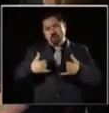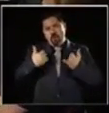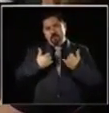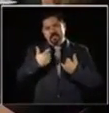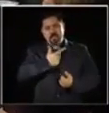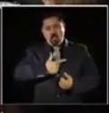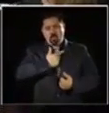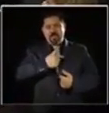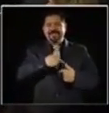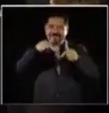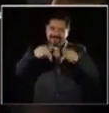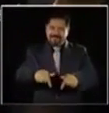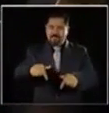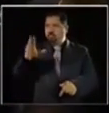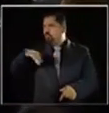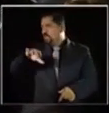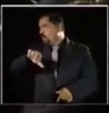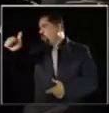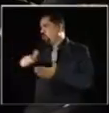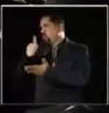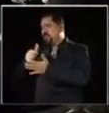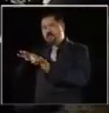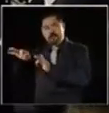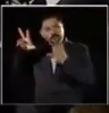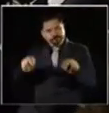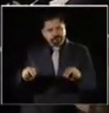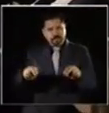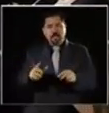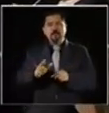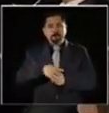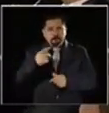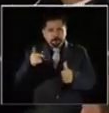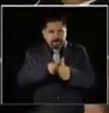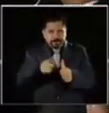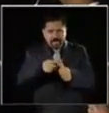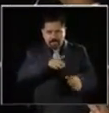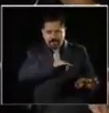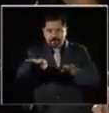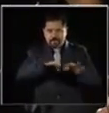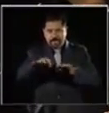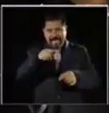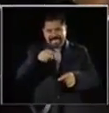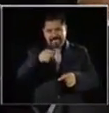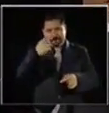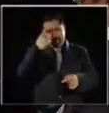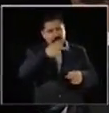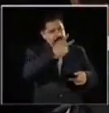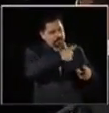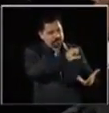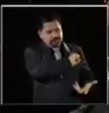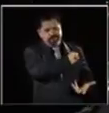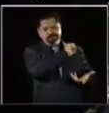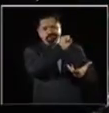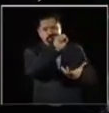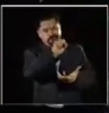tenemos que poner orden en esta ciudad para que vengan las inversiones para poder ir a buscar esas inversiones en este